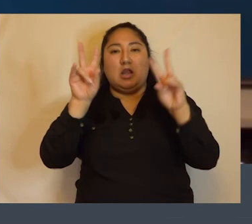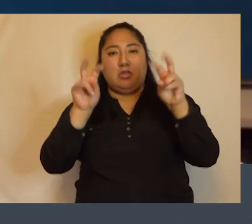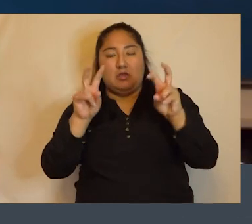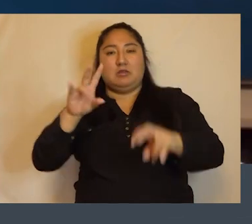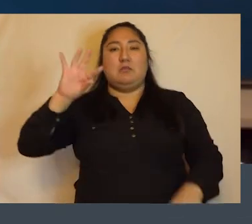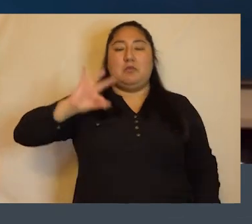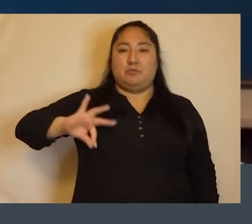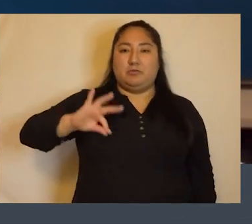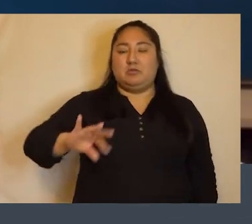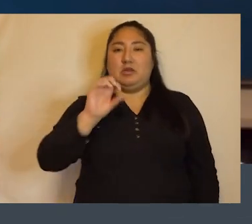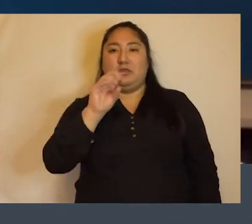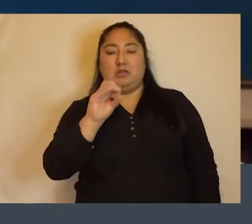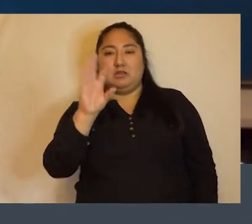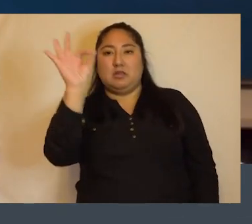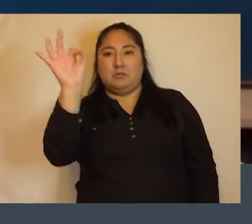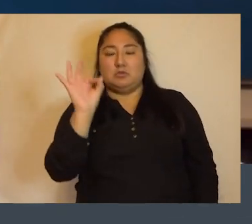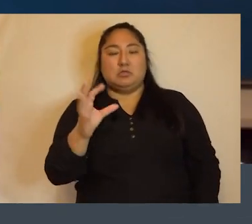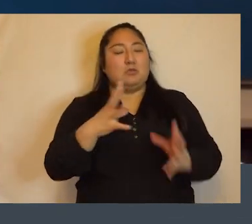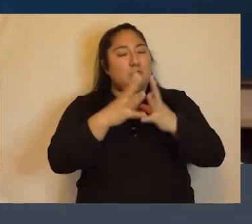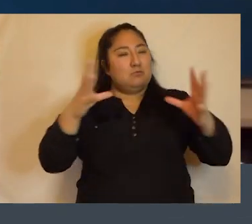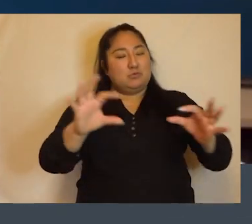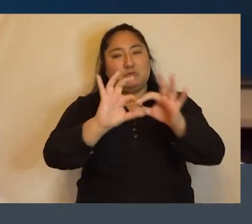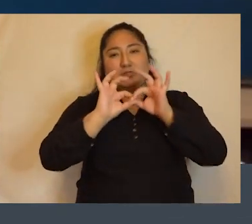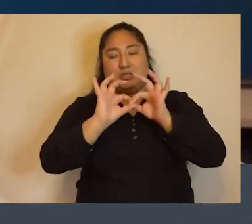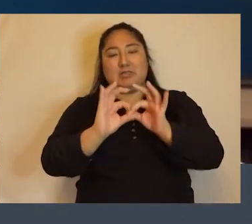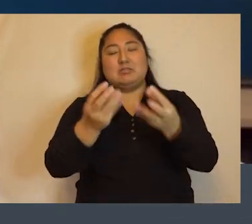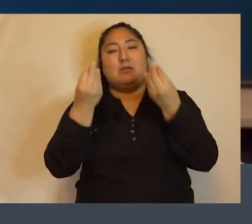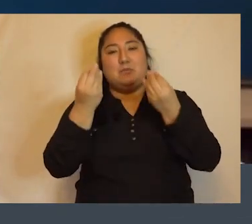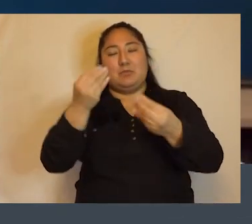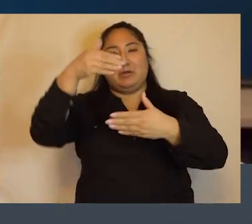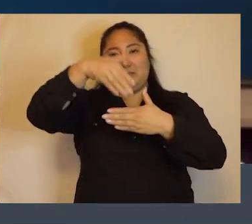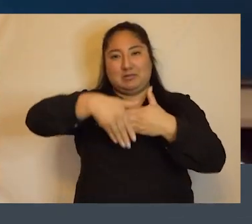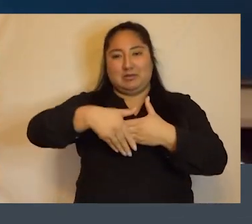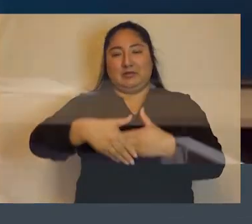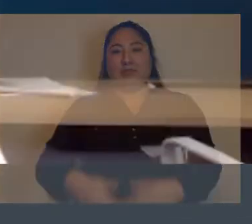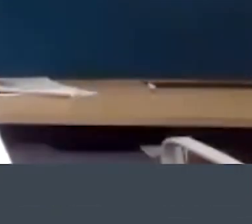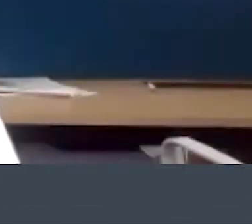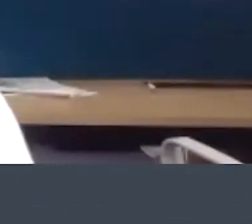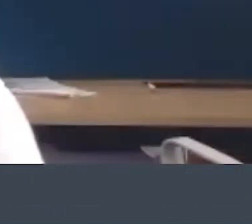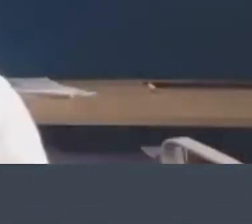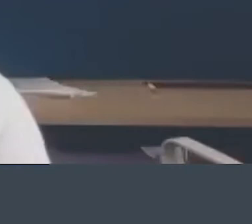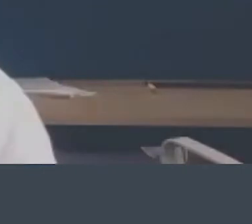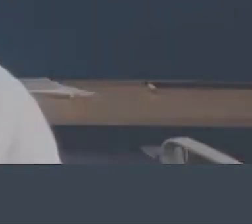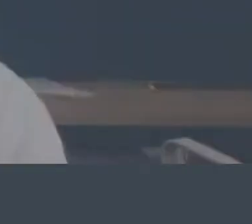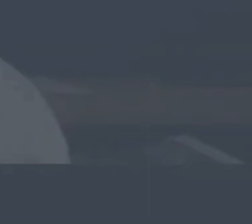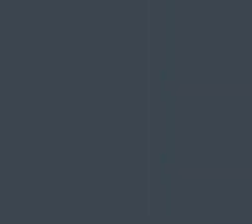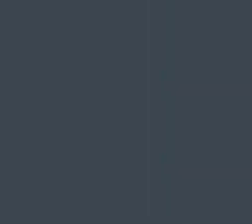el tema previsional, el 10%. Muchas gracias y ya muy buenas tardes.